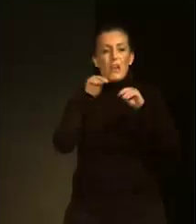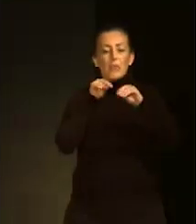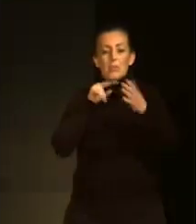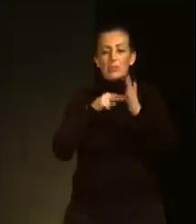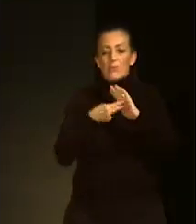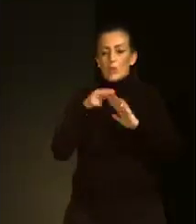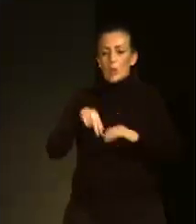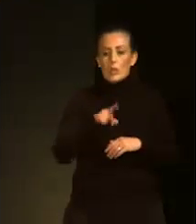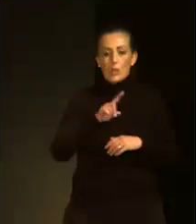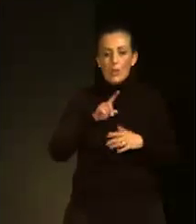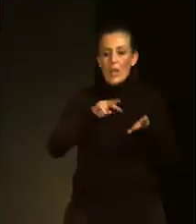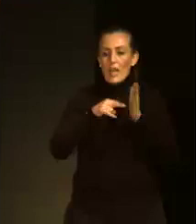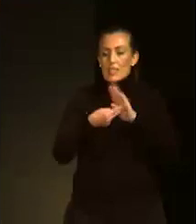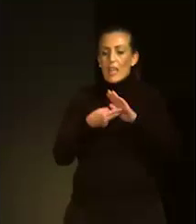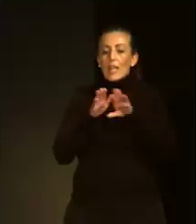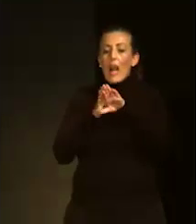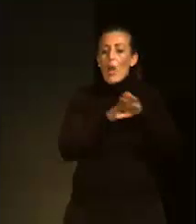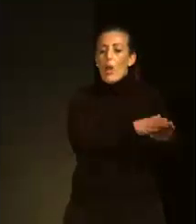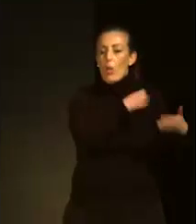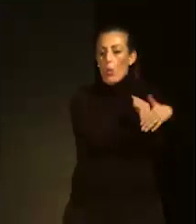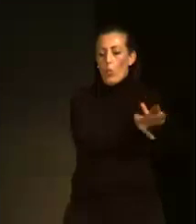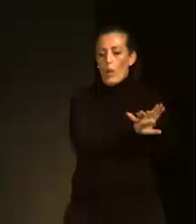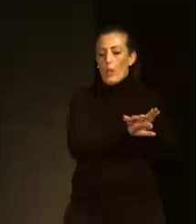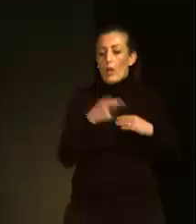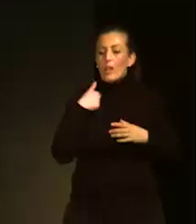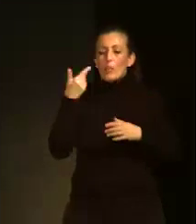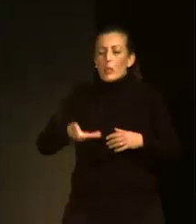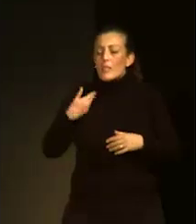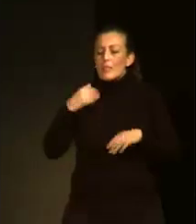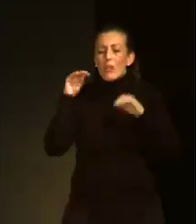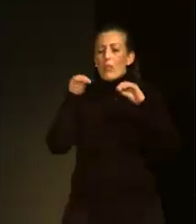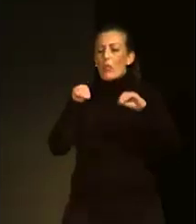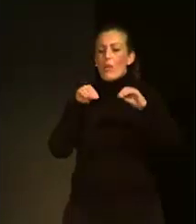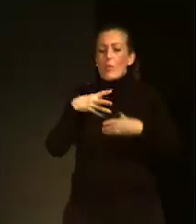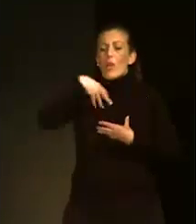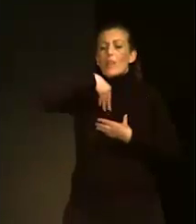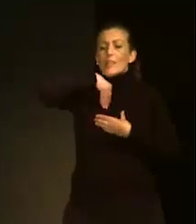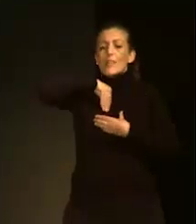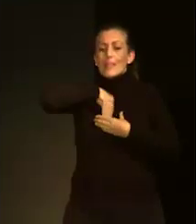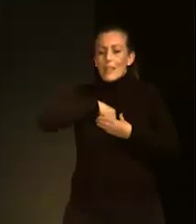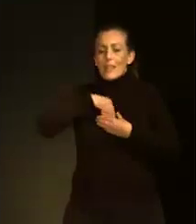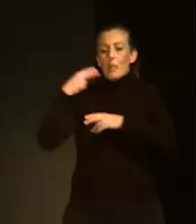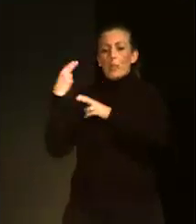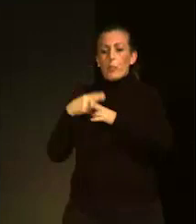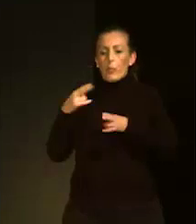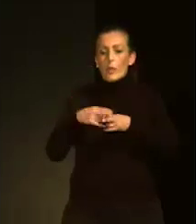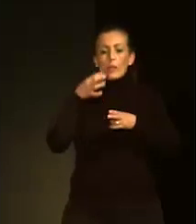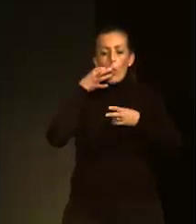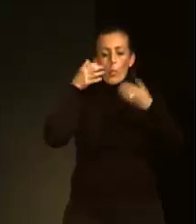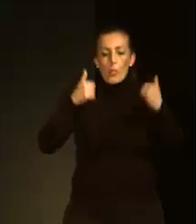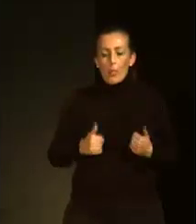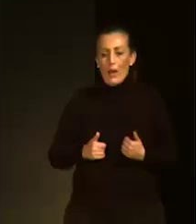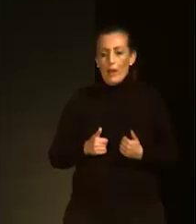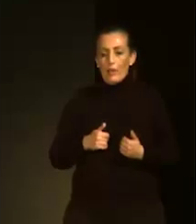la parte técnica queda a un lado lo más importante es la formación interna política y humana